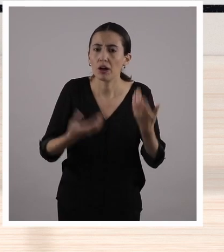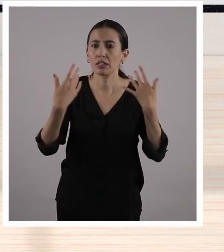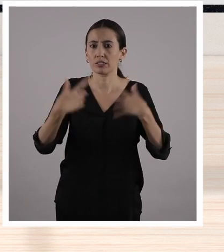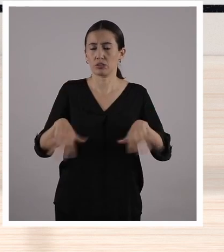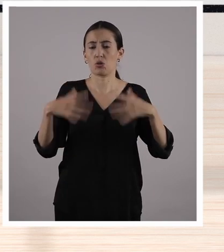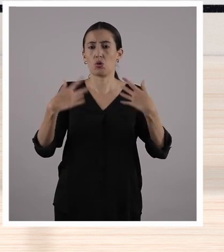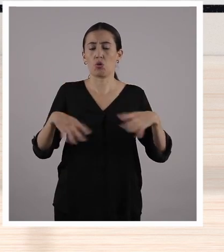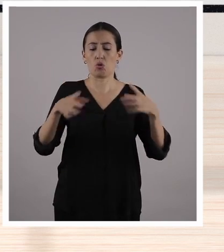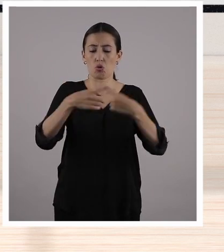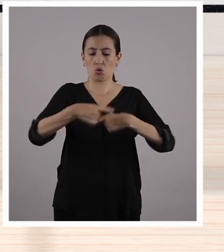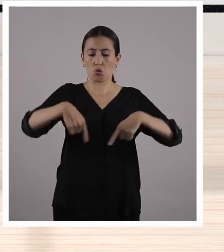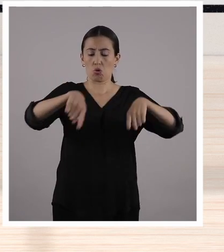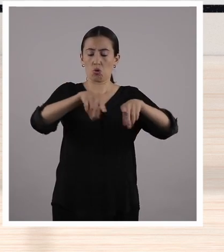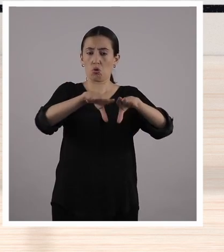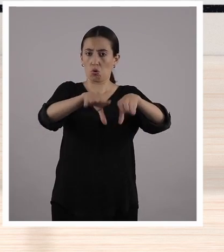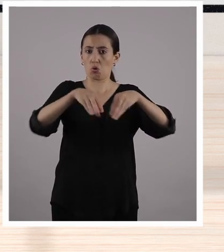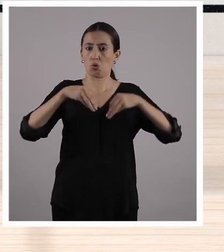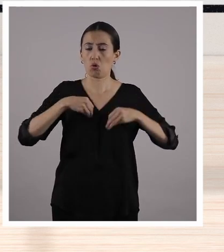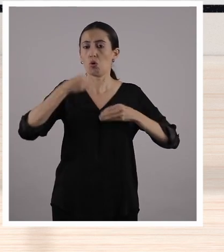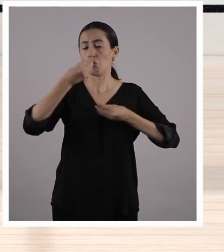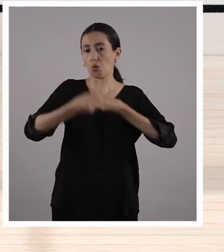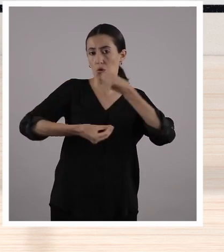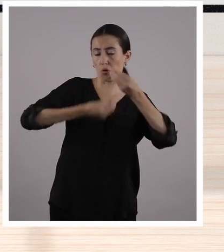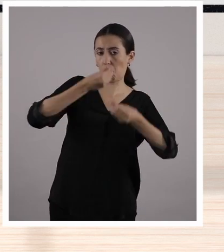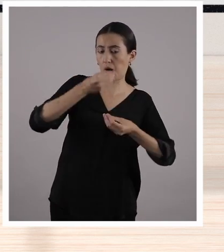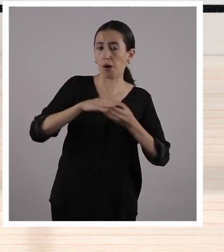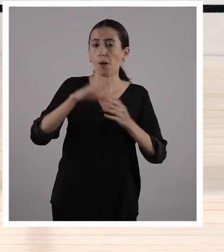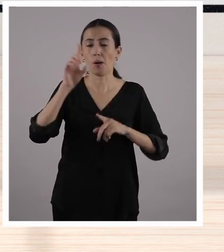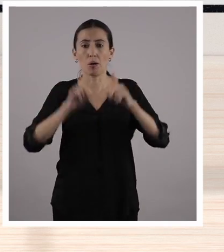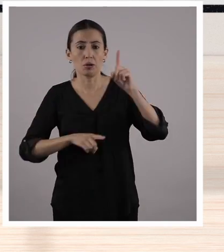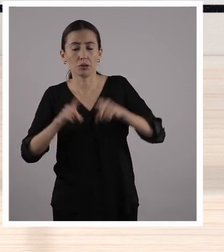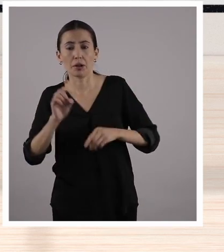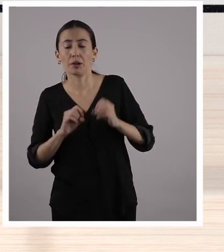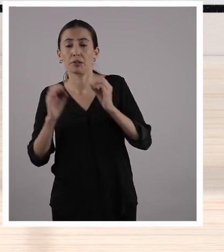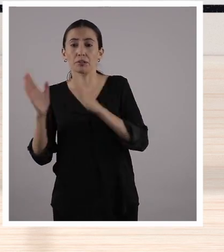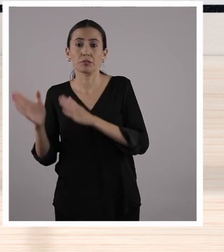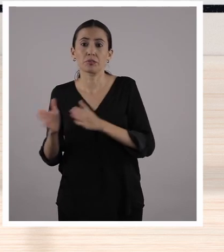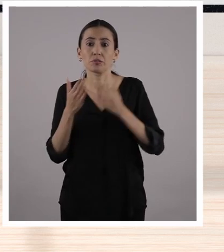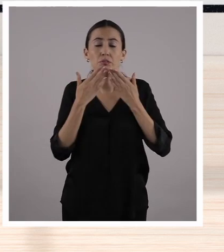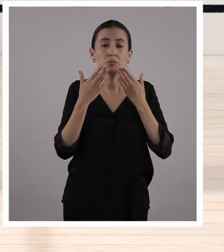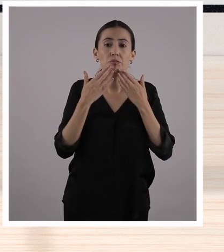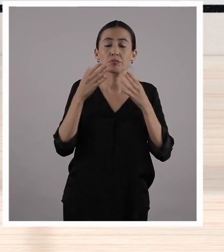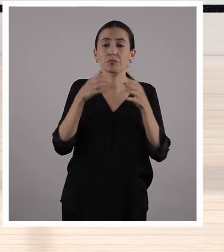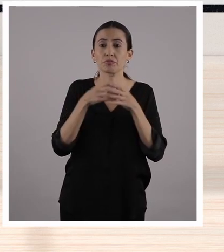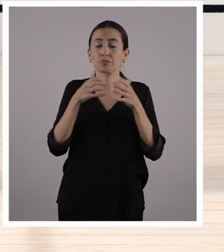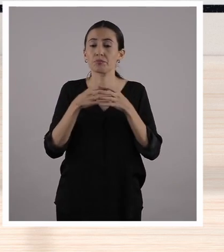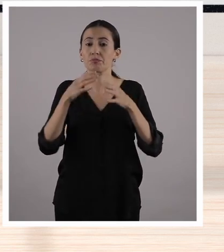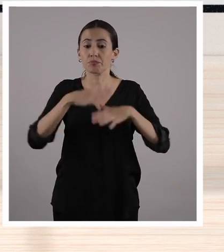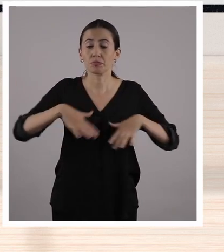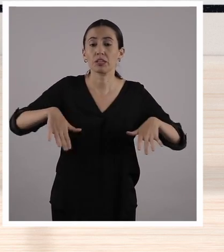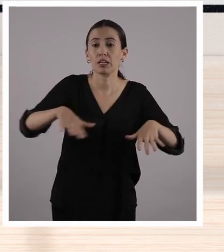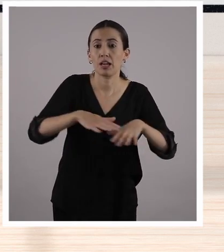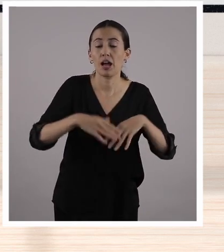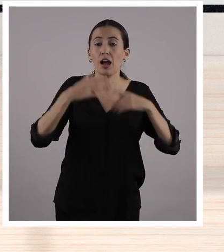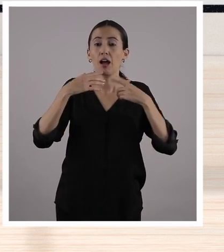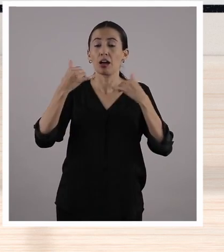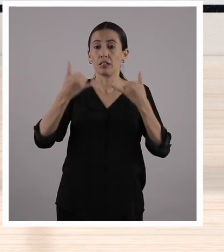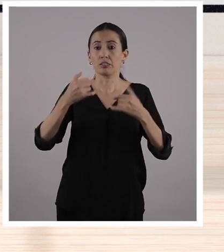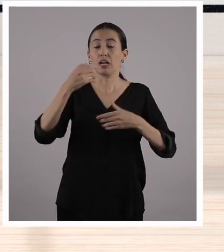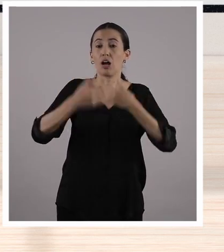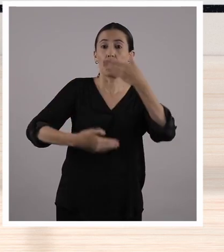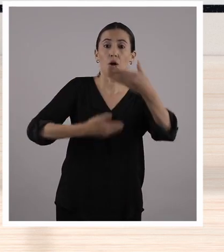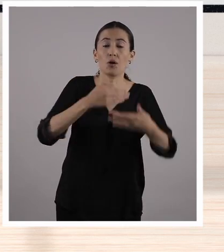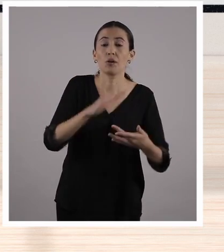contexto determinado, un tiempo determinado, y ese lugar también tiene características o condiciones que nosotros podemos percibirlas como